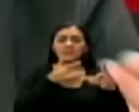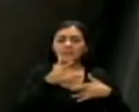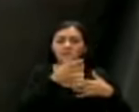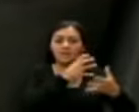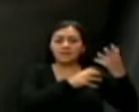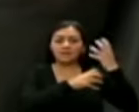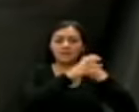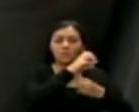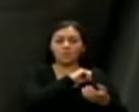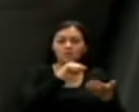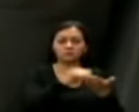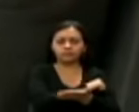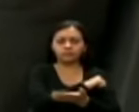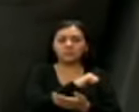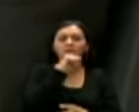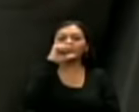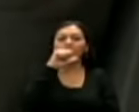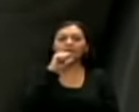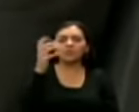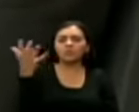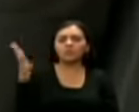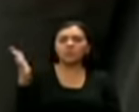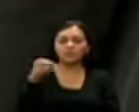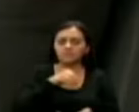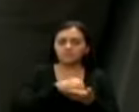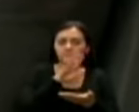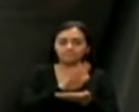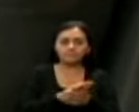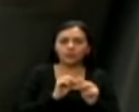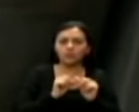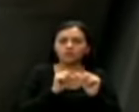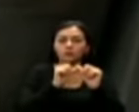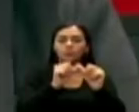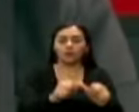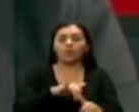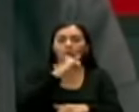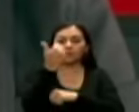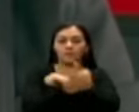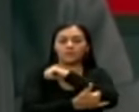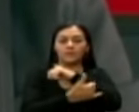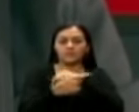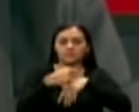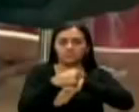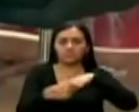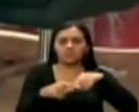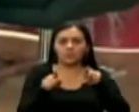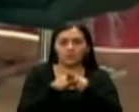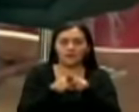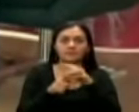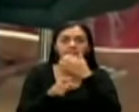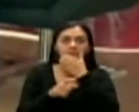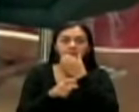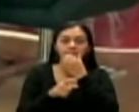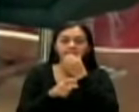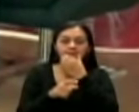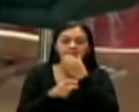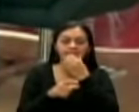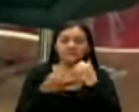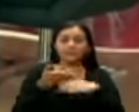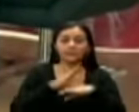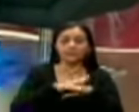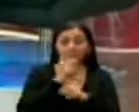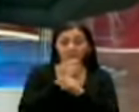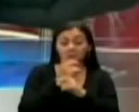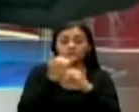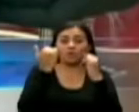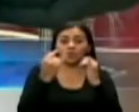sido eliminado y que todavía prima, además, en muchos otros países de la región. Y a propósito de esta circunstancia, vamos a